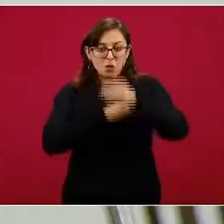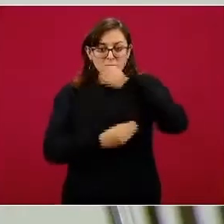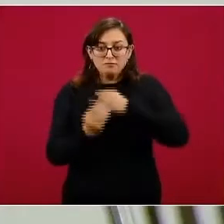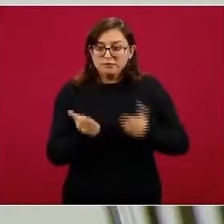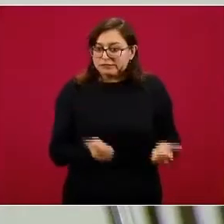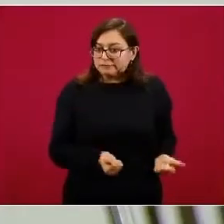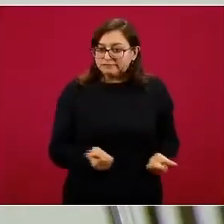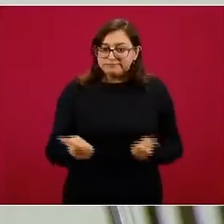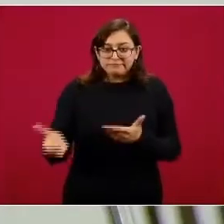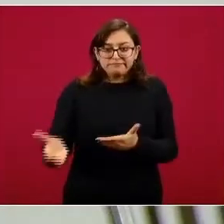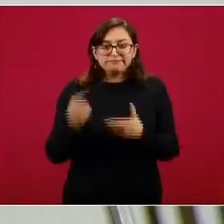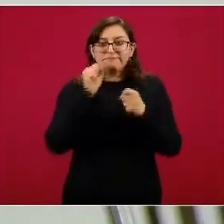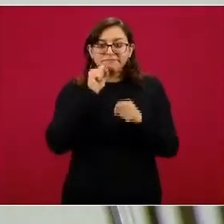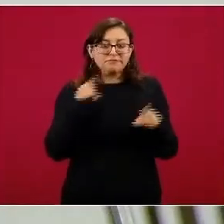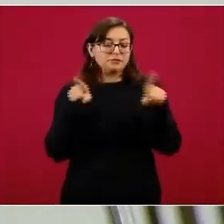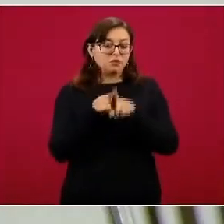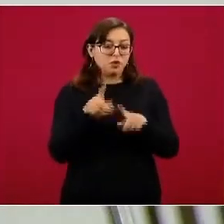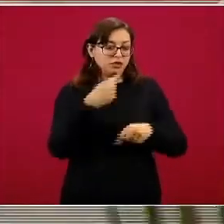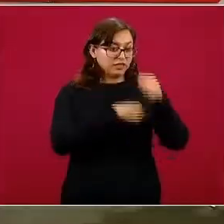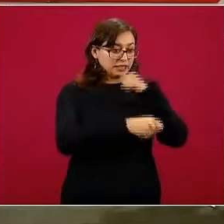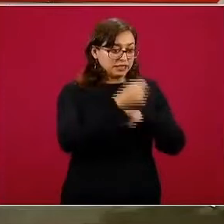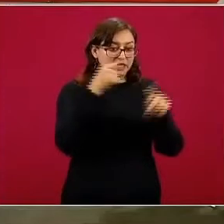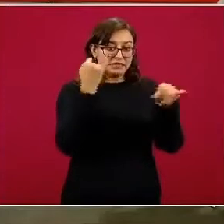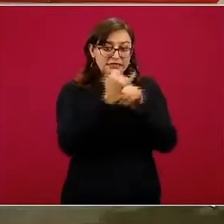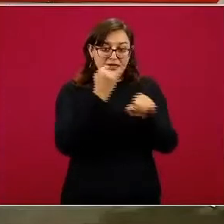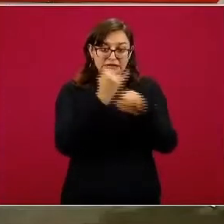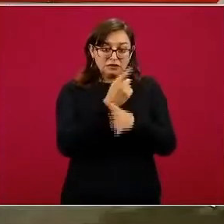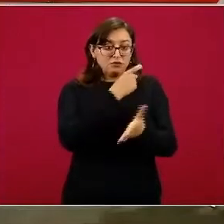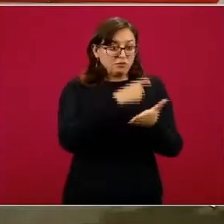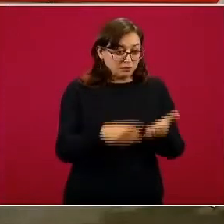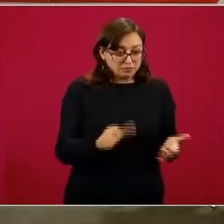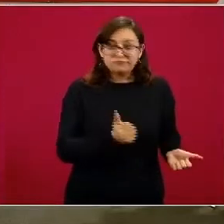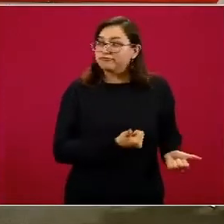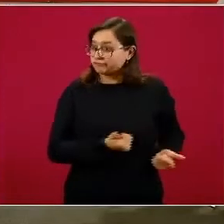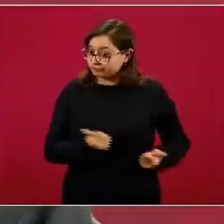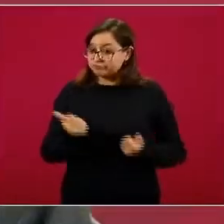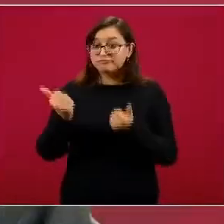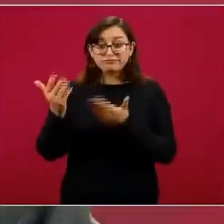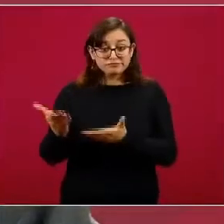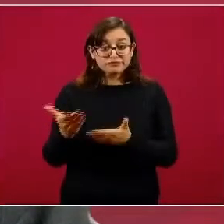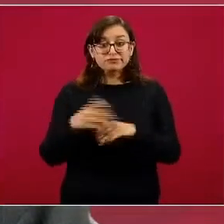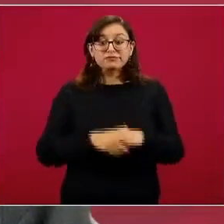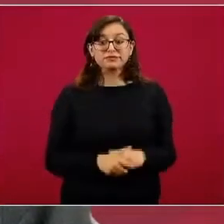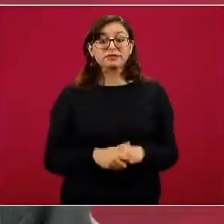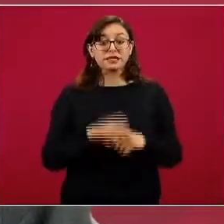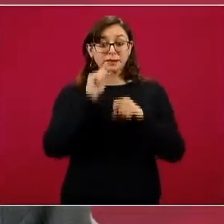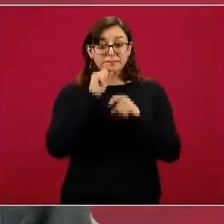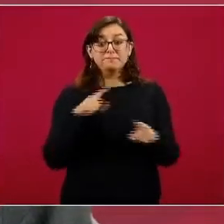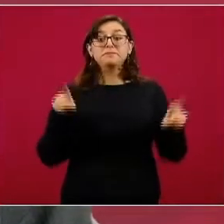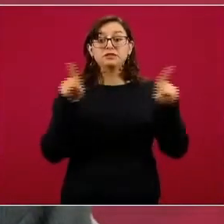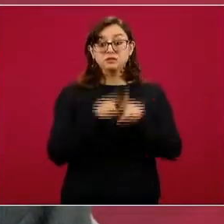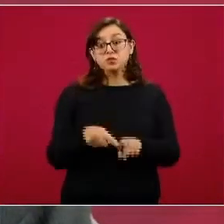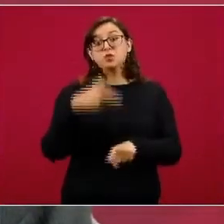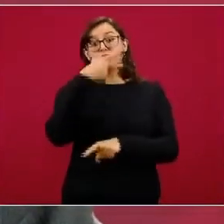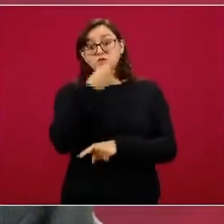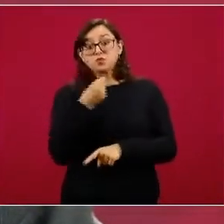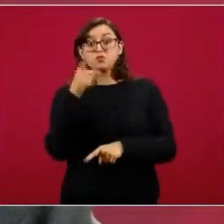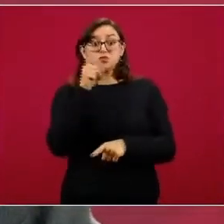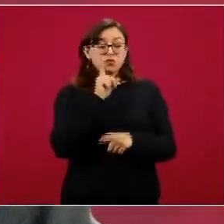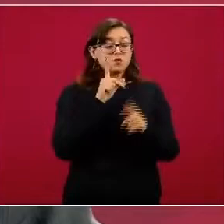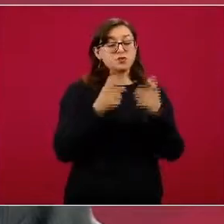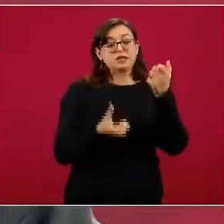nuestras compras en tiendas virtuales y aquí, como se ha dicho también, los conductores y trabajadores del